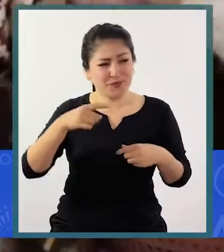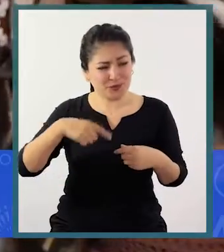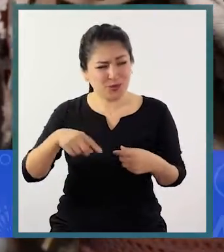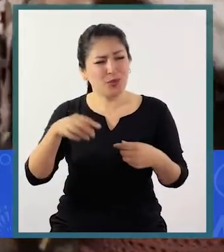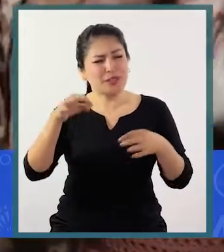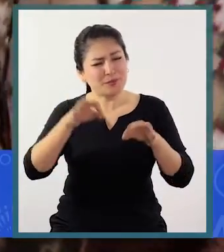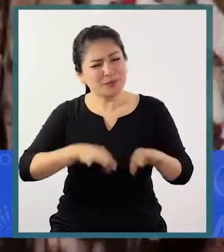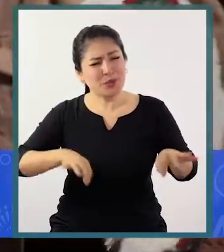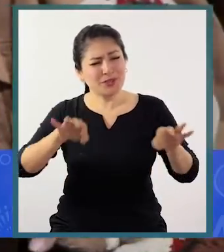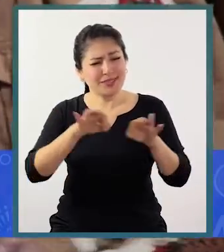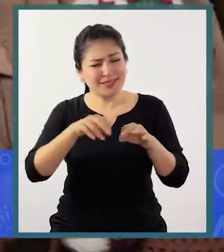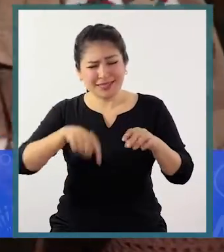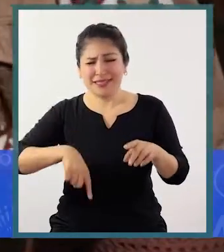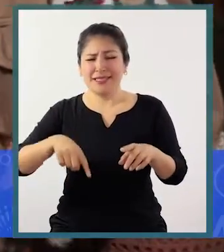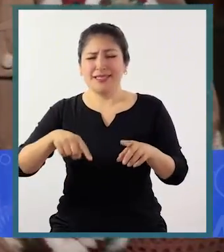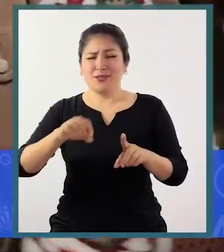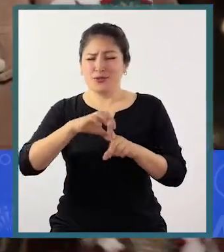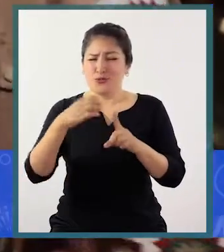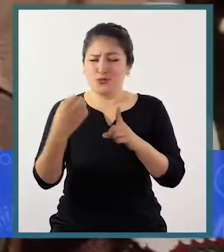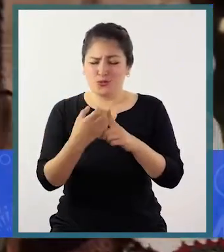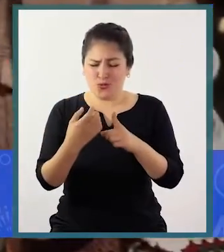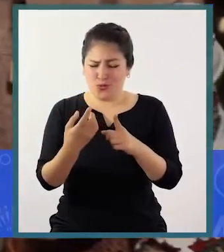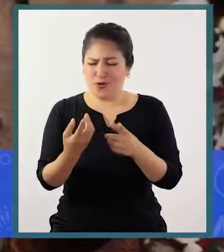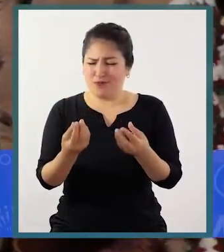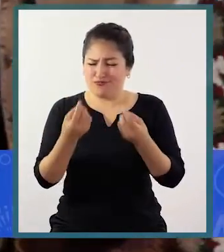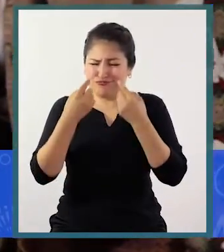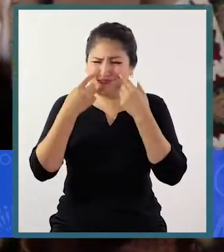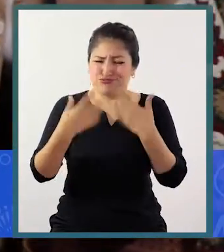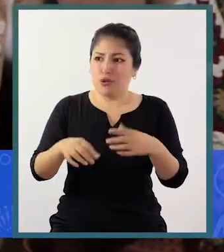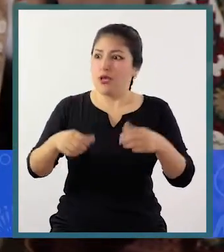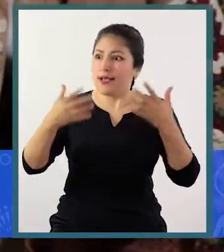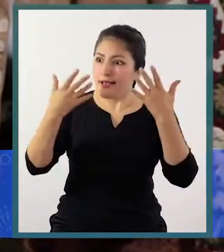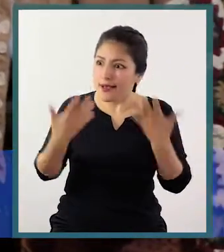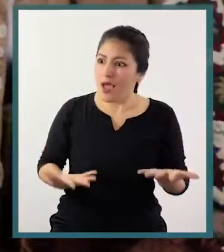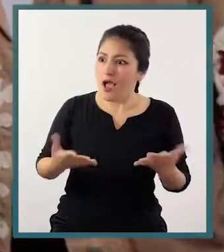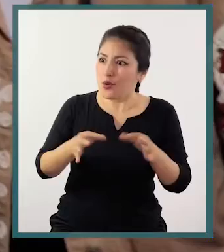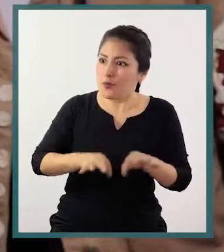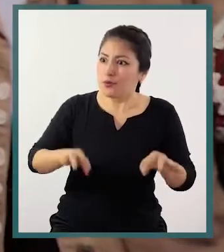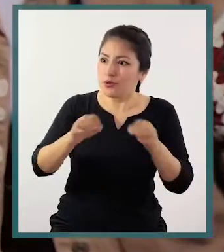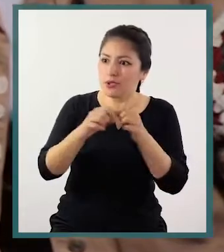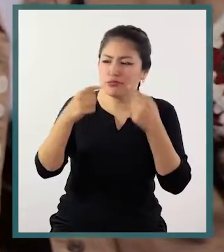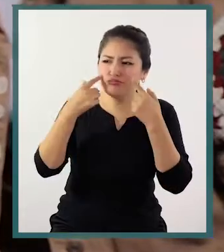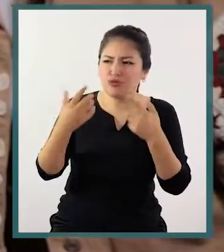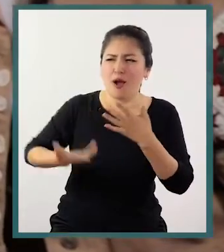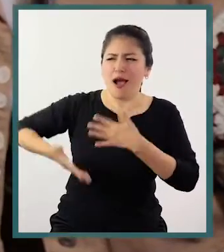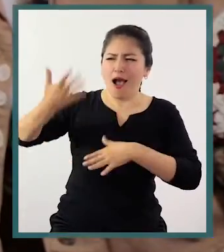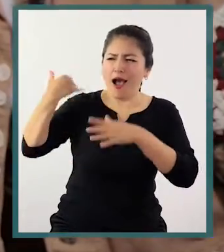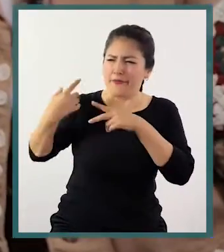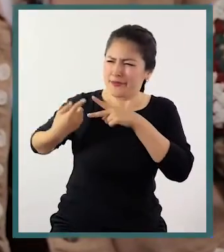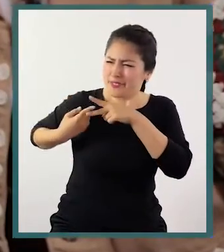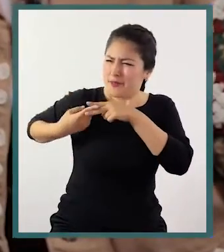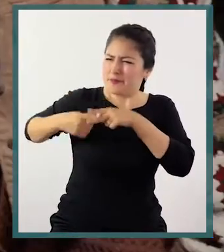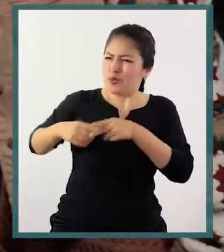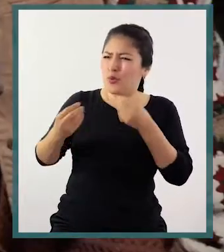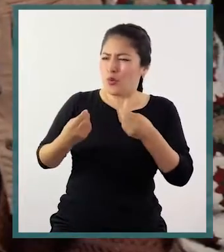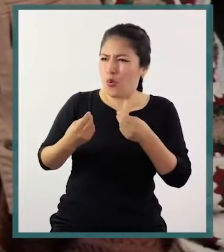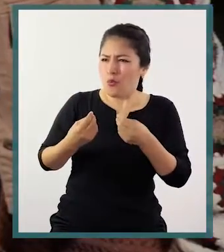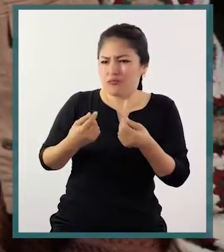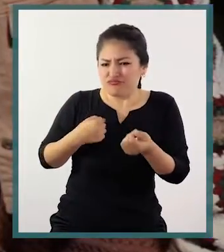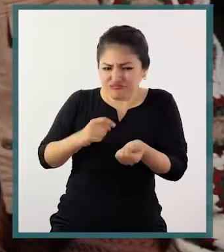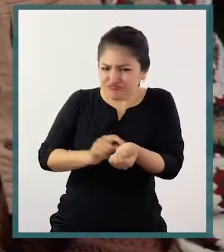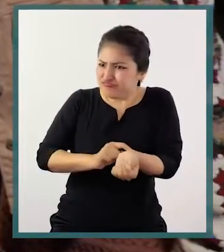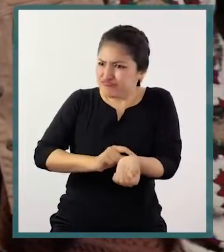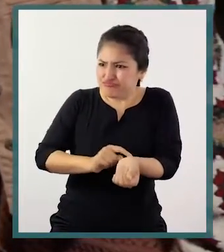que revaloricemos la cultura afroperuana. Eso es lo que se valoriza más. Son nuestras raíces. Las raíces también.